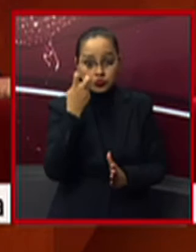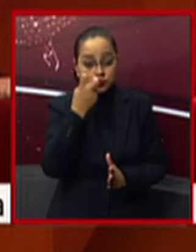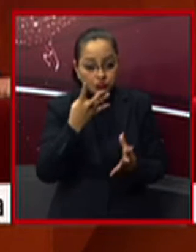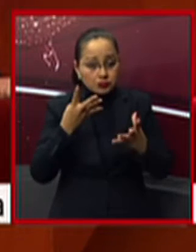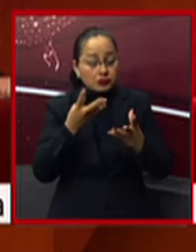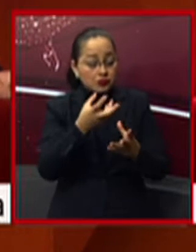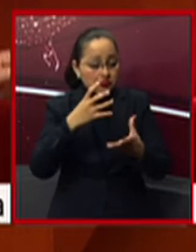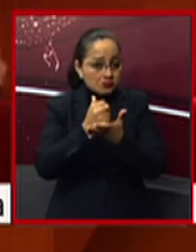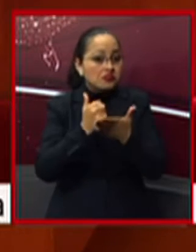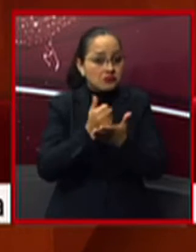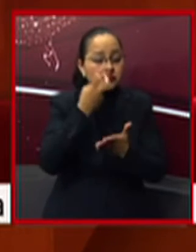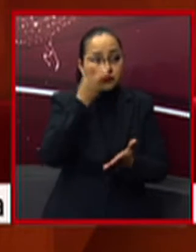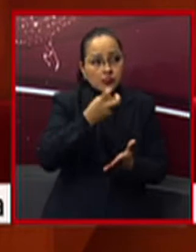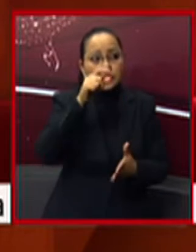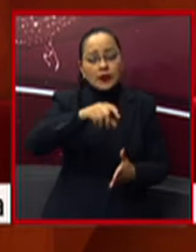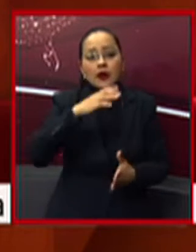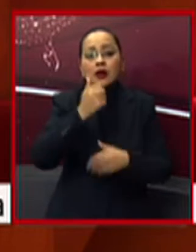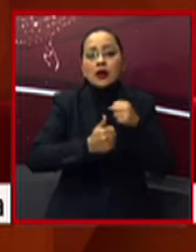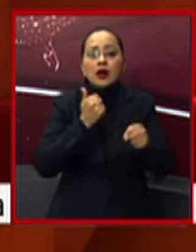el año de